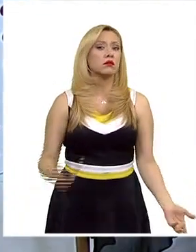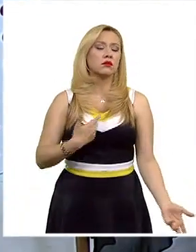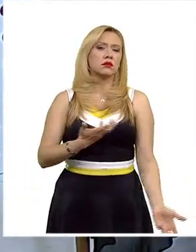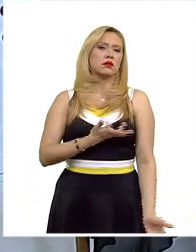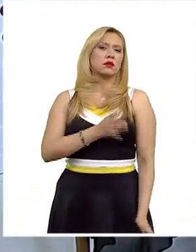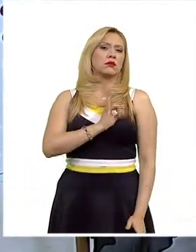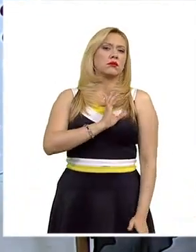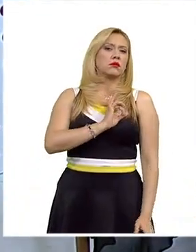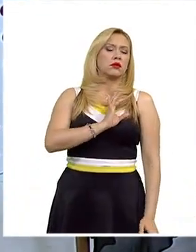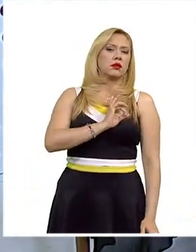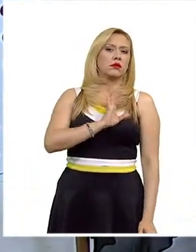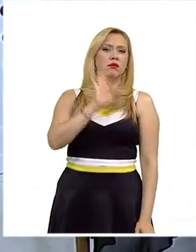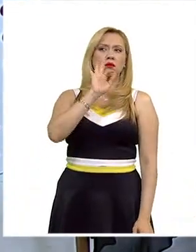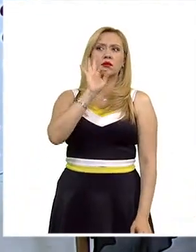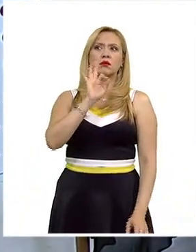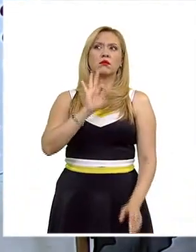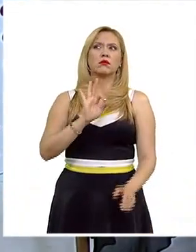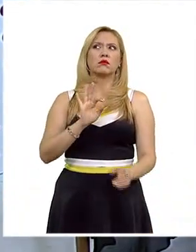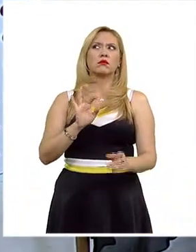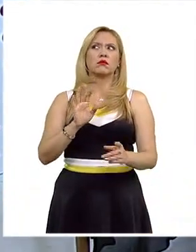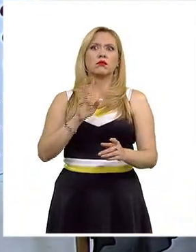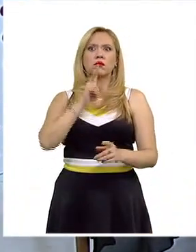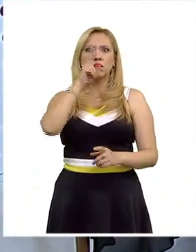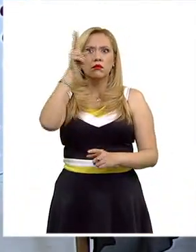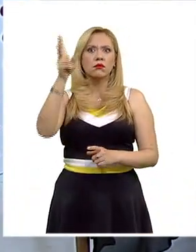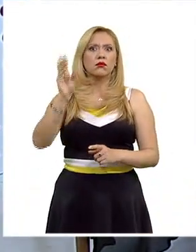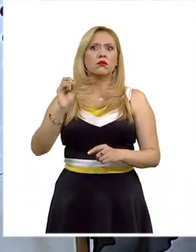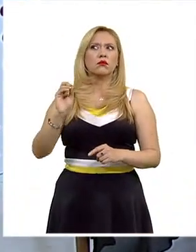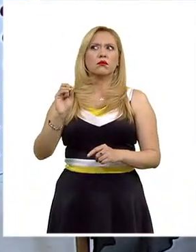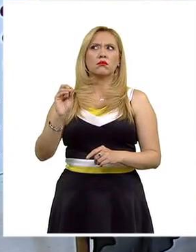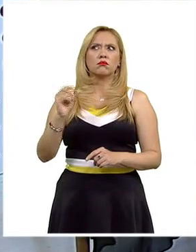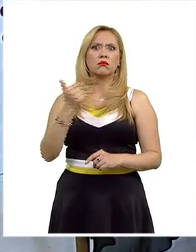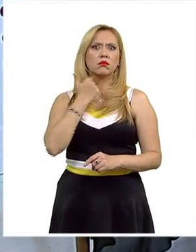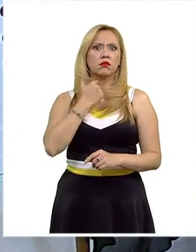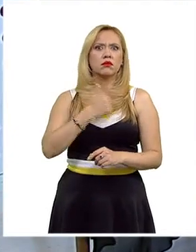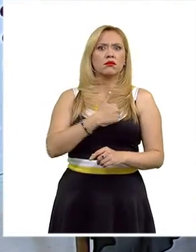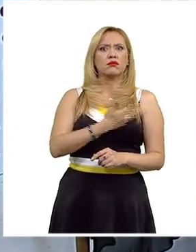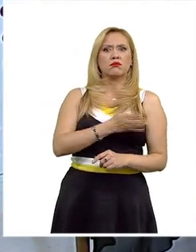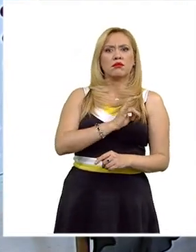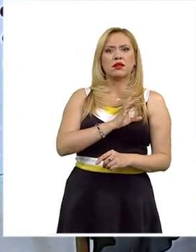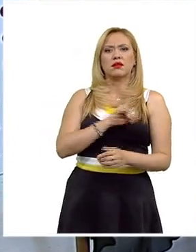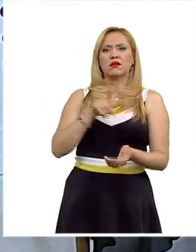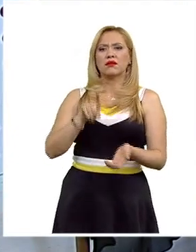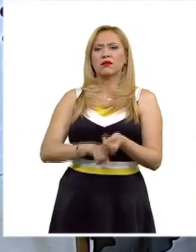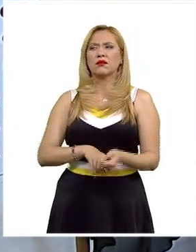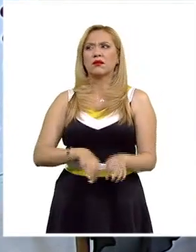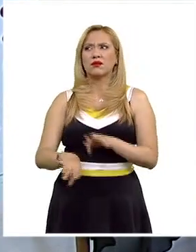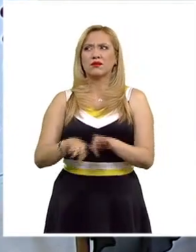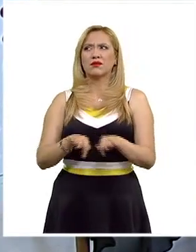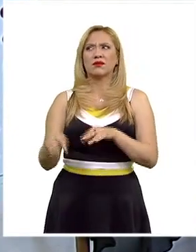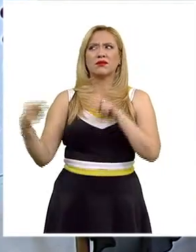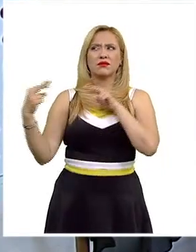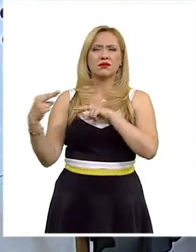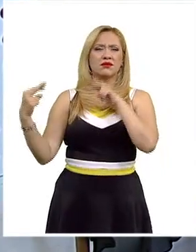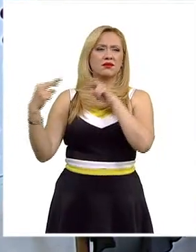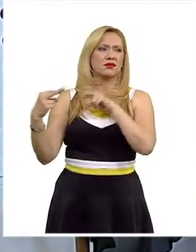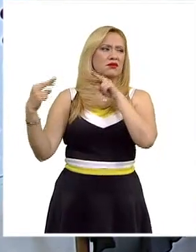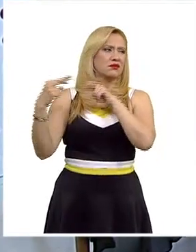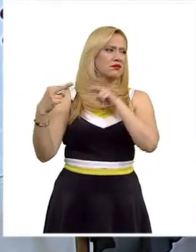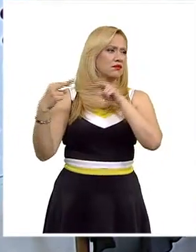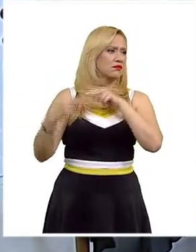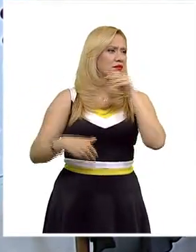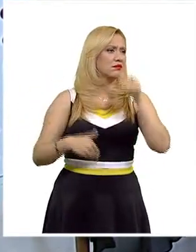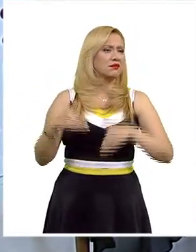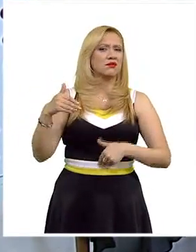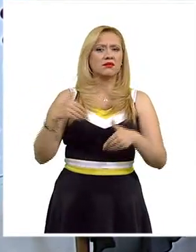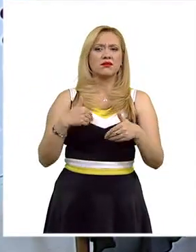genera todavía un temor mayor, genera un medio de trabajo hostil y las coloca en una situación de vulnerabilidad en